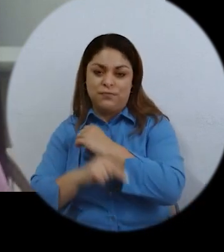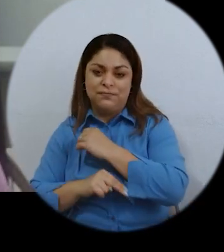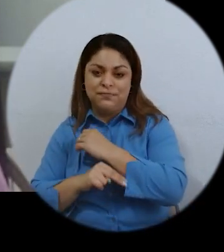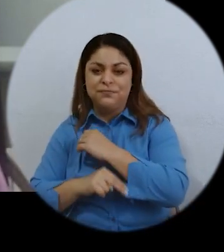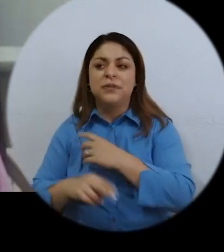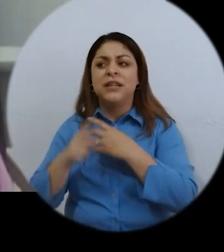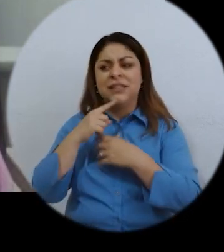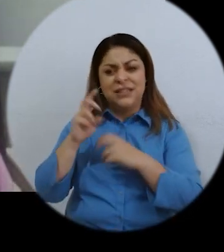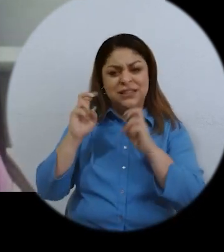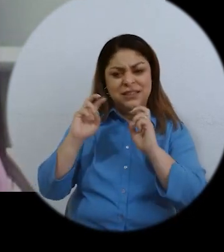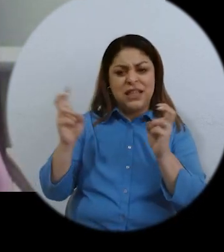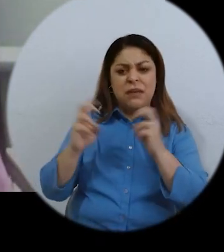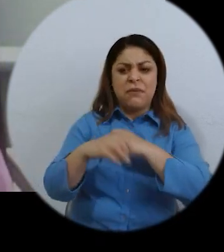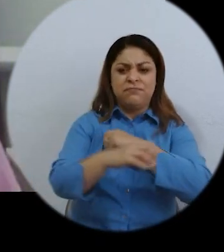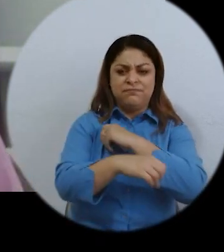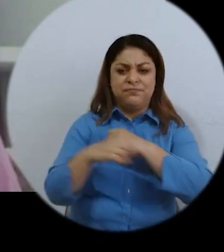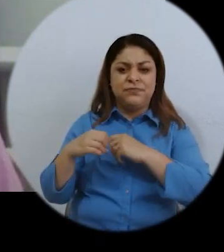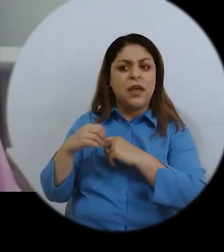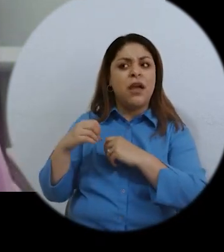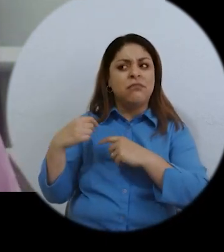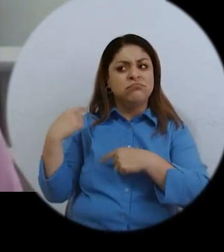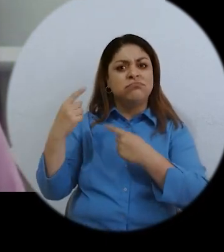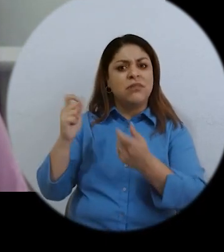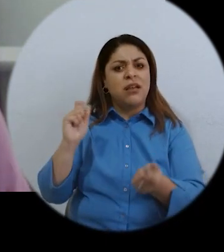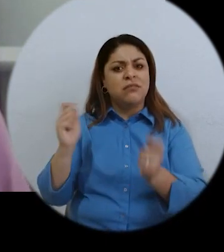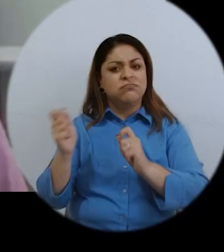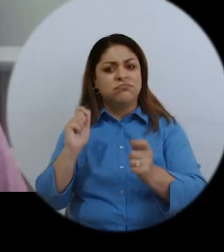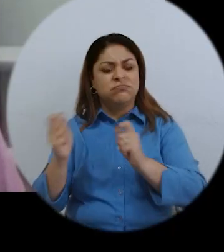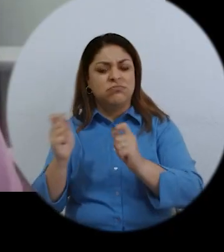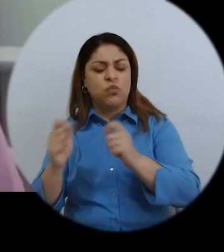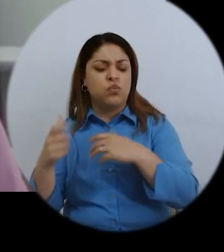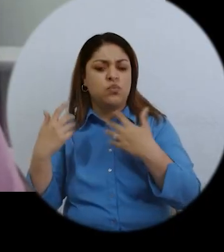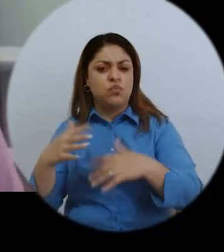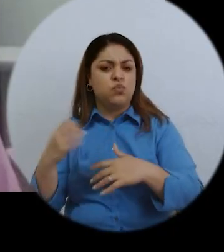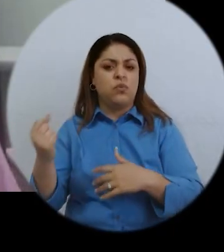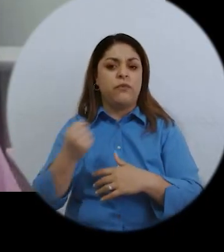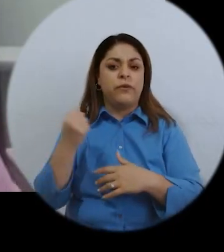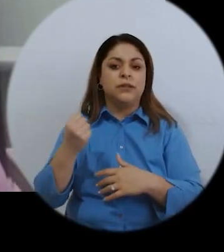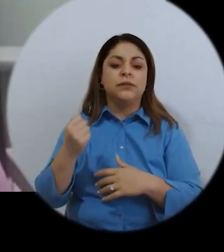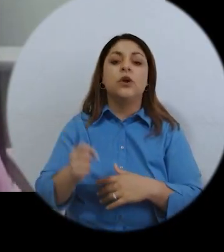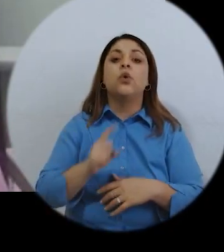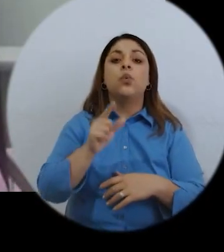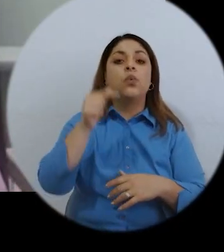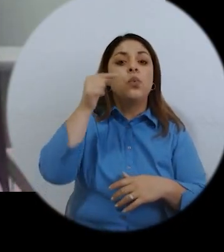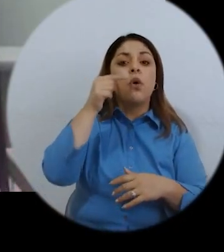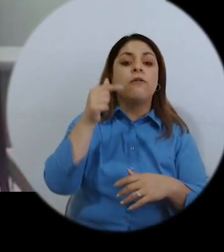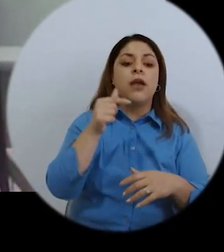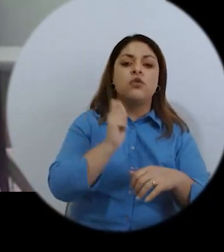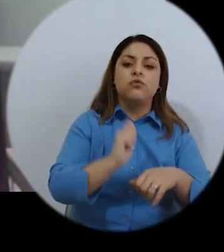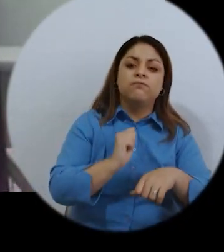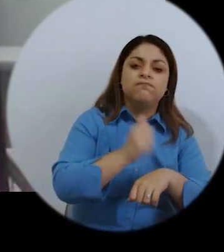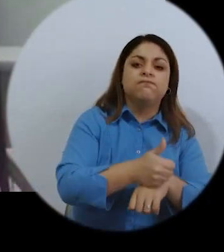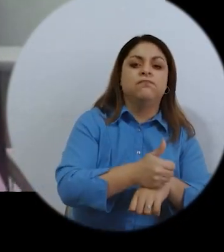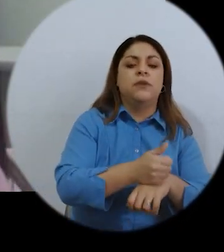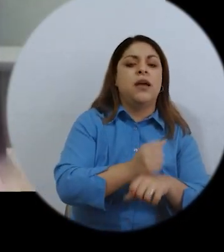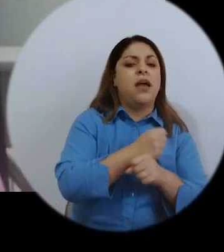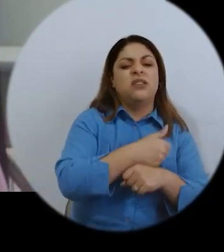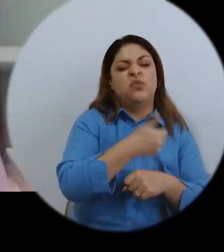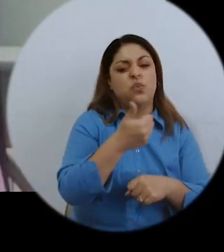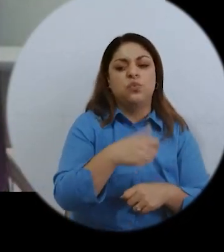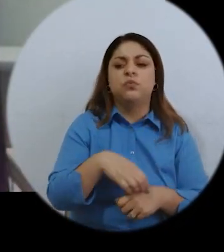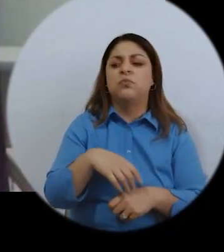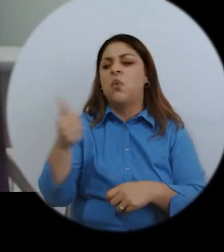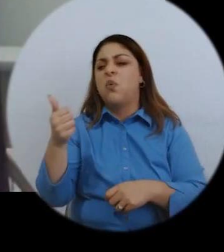institucional en materia marina ha venido variando con el tiempo de manera muy marcada. Llega un gobierno y crea un tipo de viceministerio,